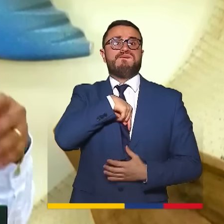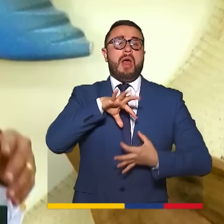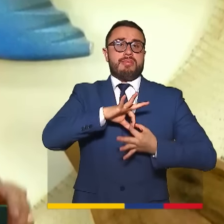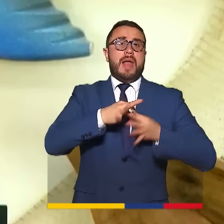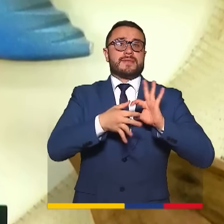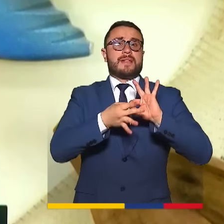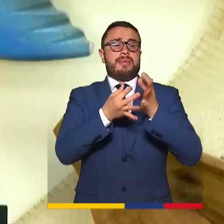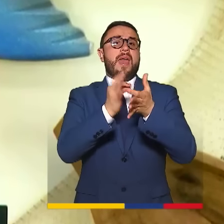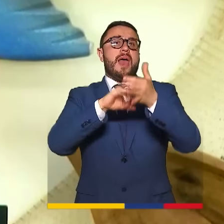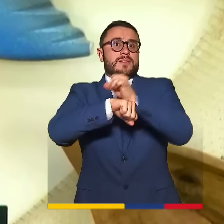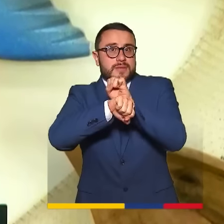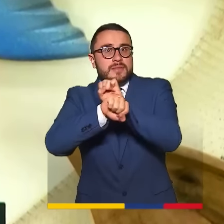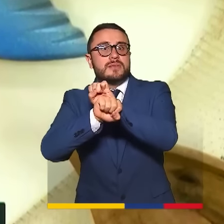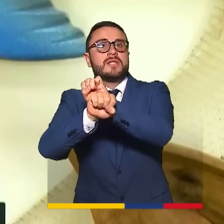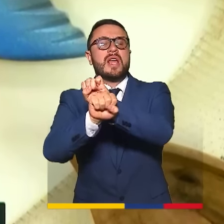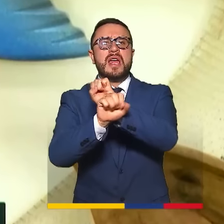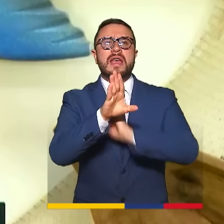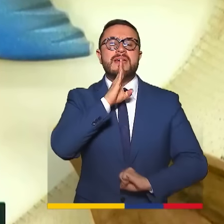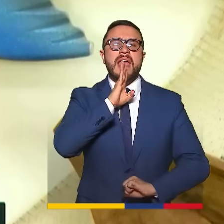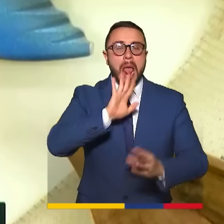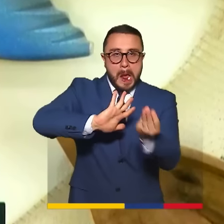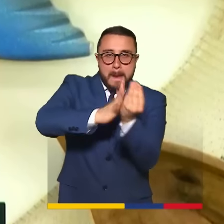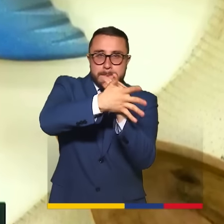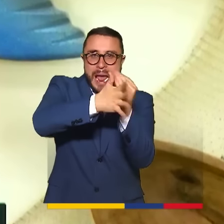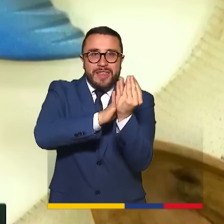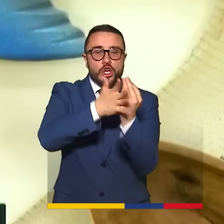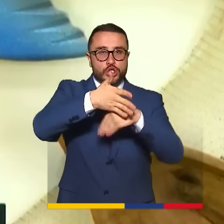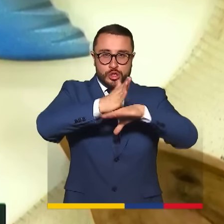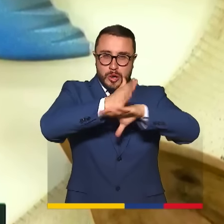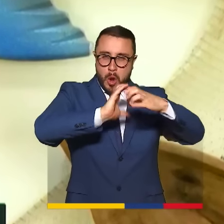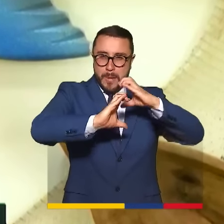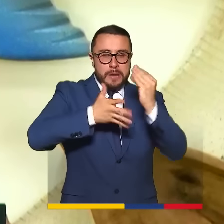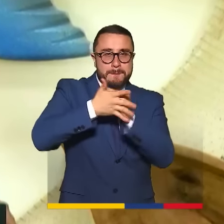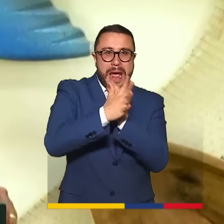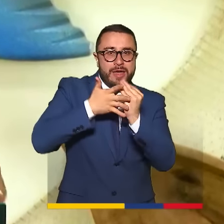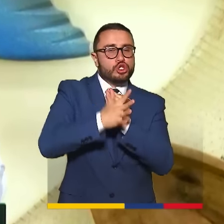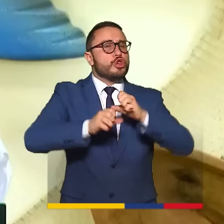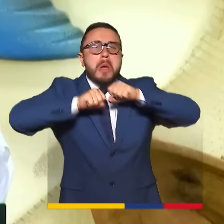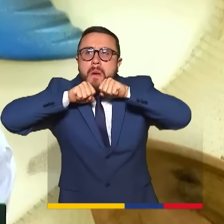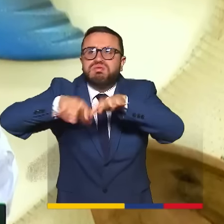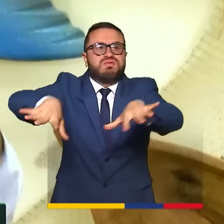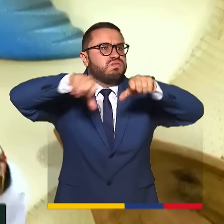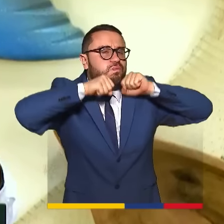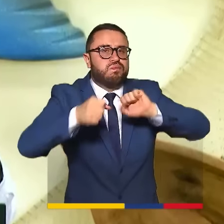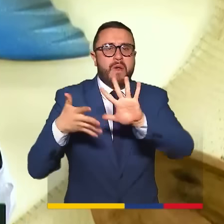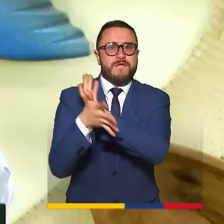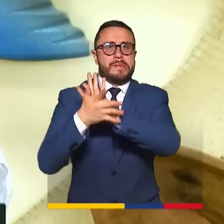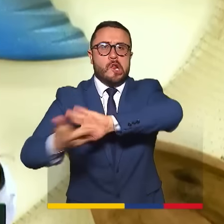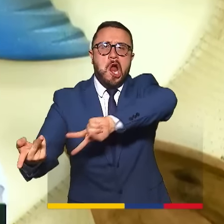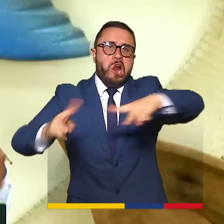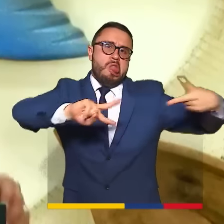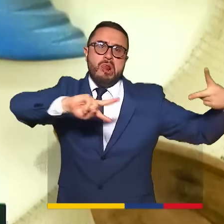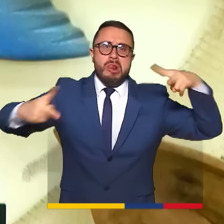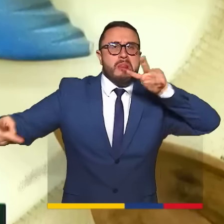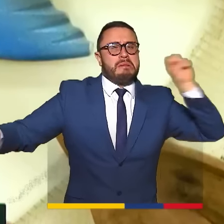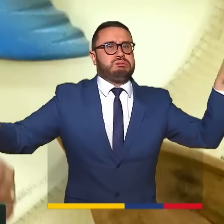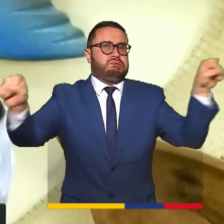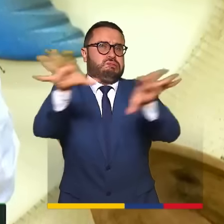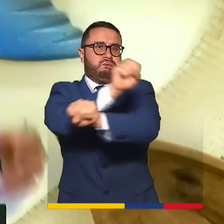otra vez a través de los medios, de la desinformación, a través del terror, de la